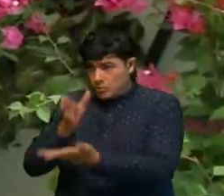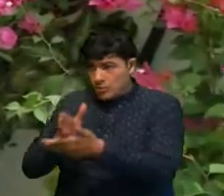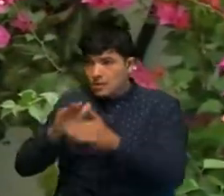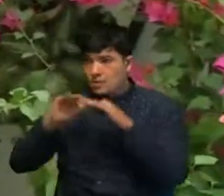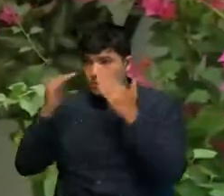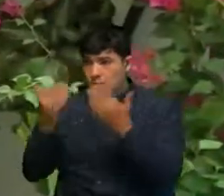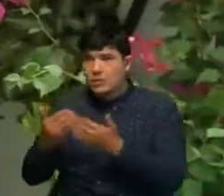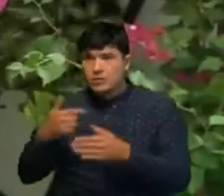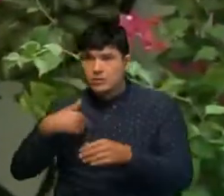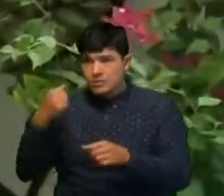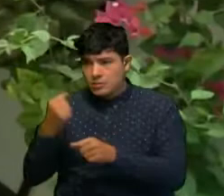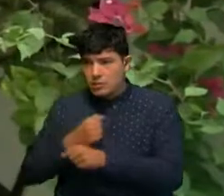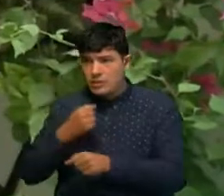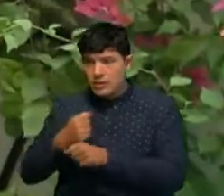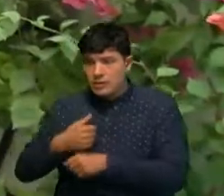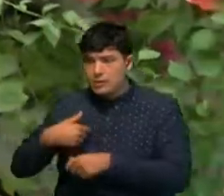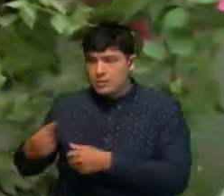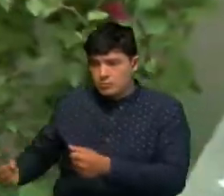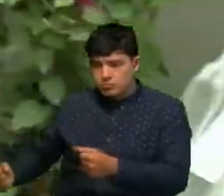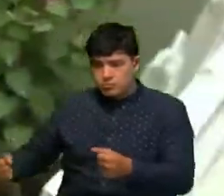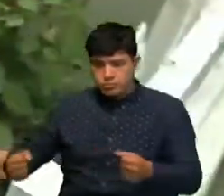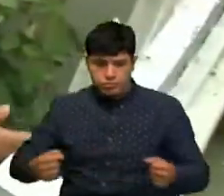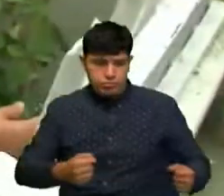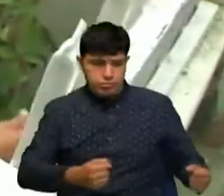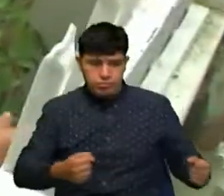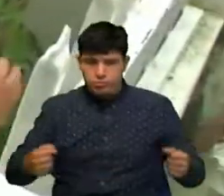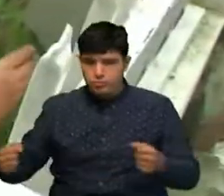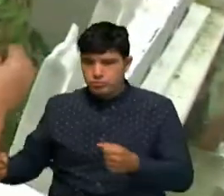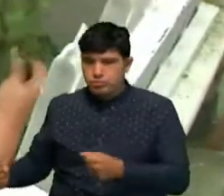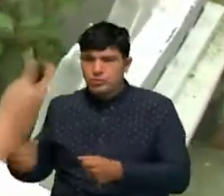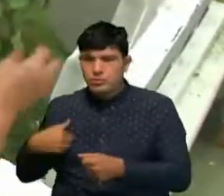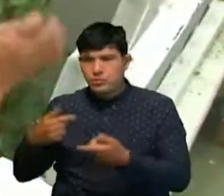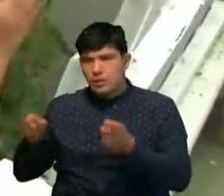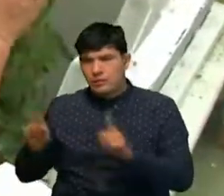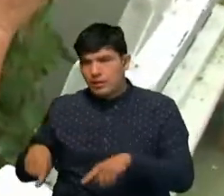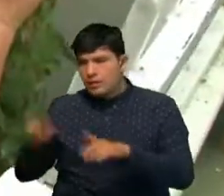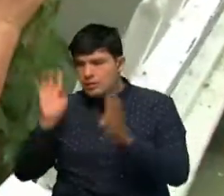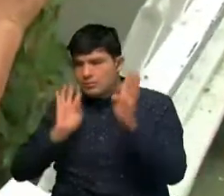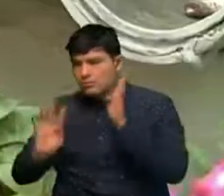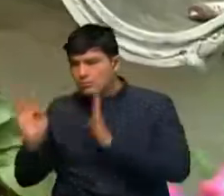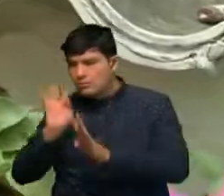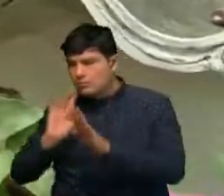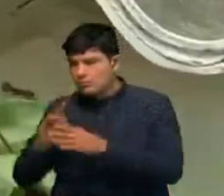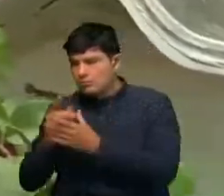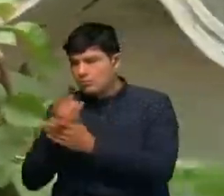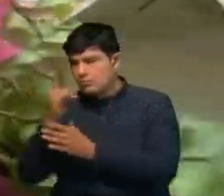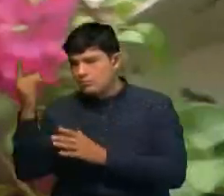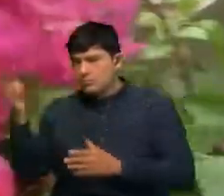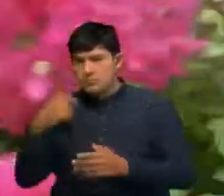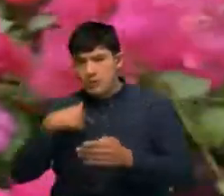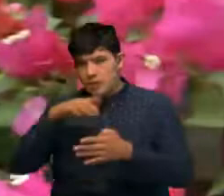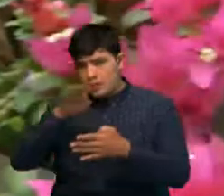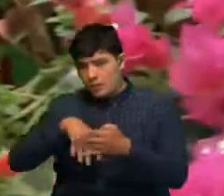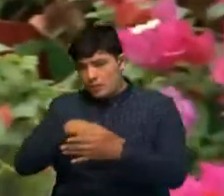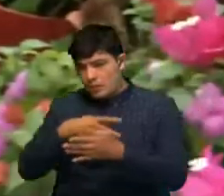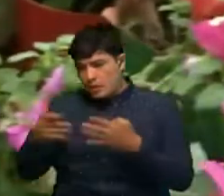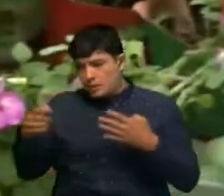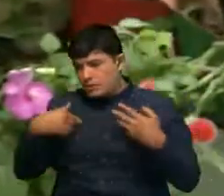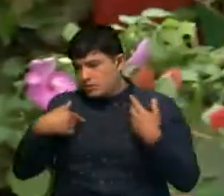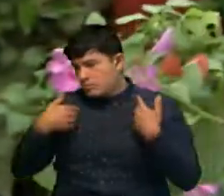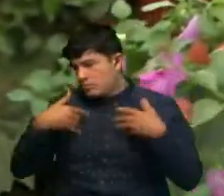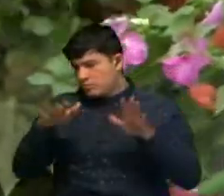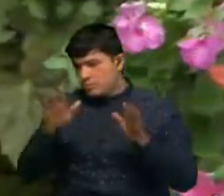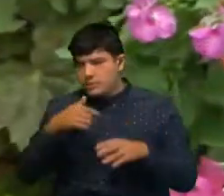toca macanear y arreglarle las matas, apodarle las matas. Mi horario pues no, eso sí no tenía horario, por ahí a las